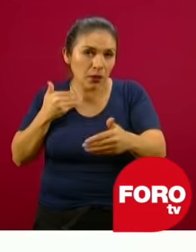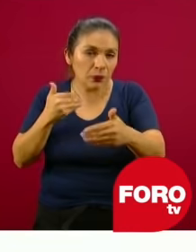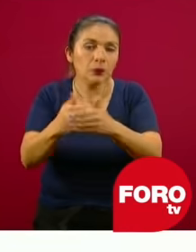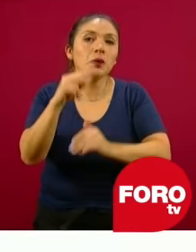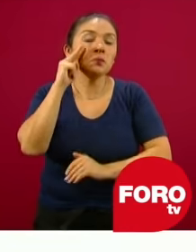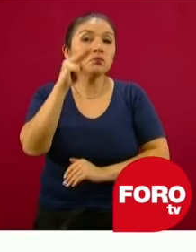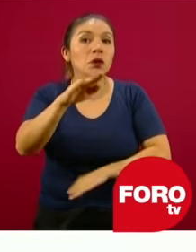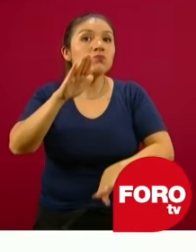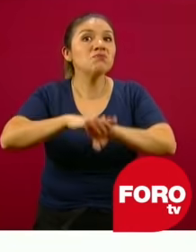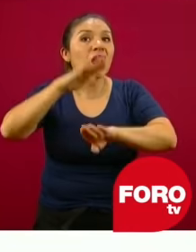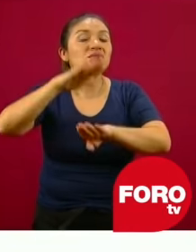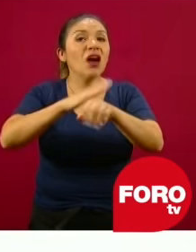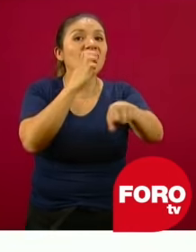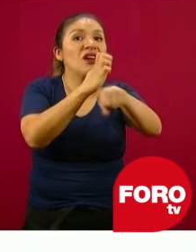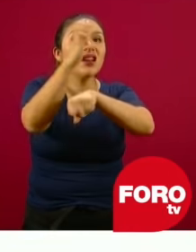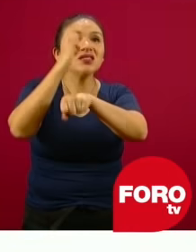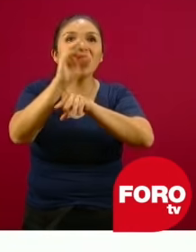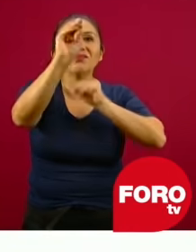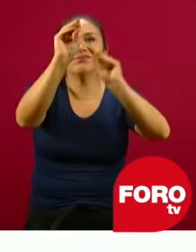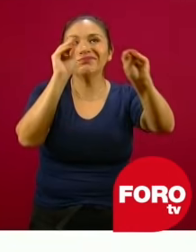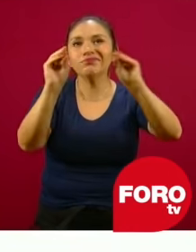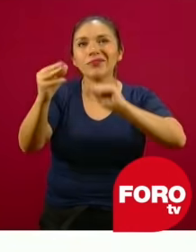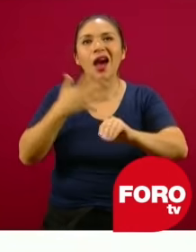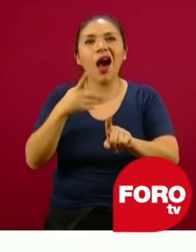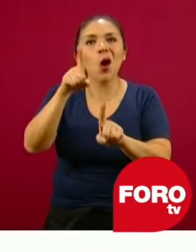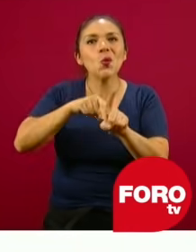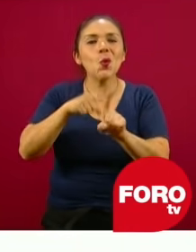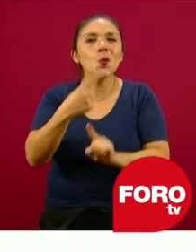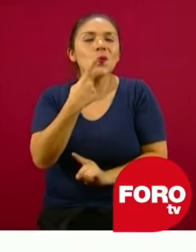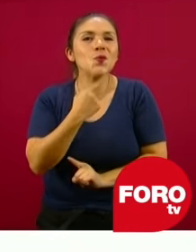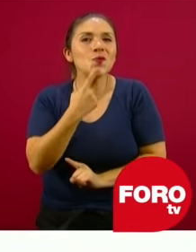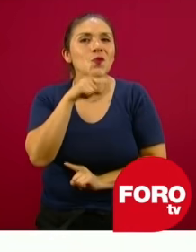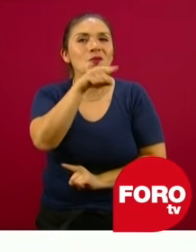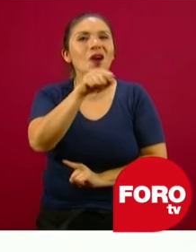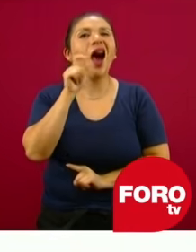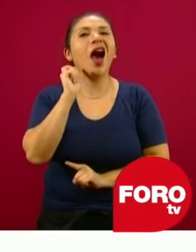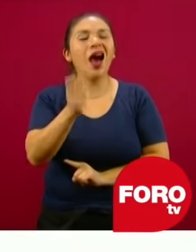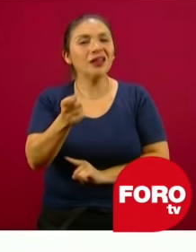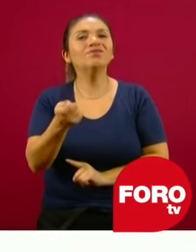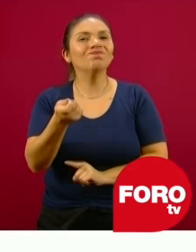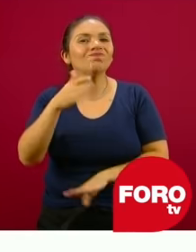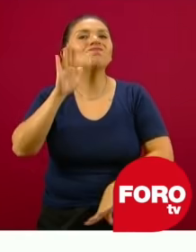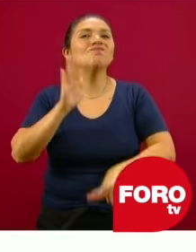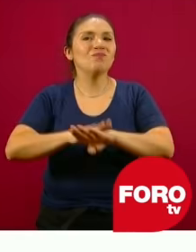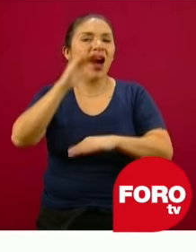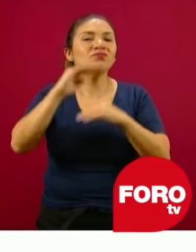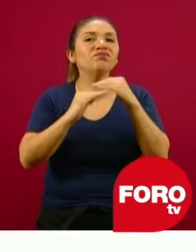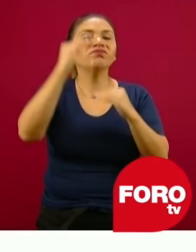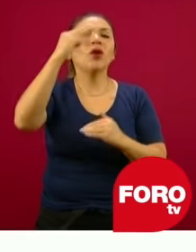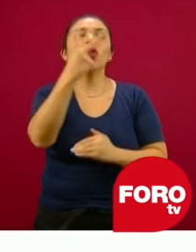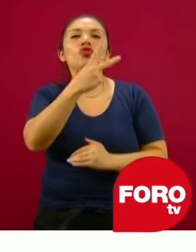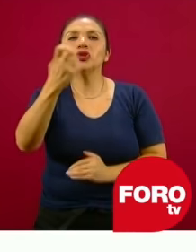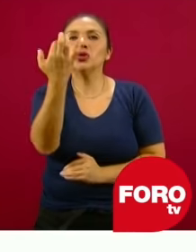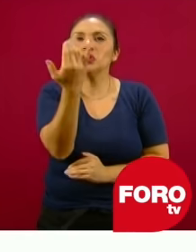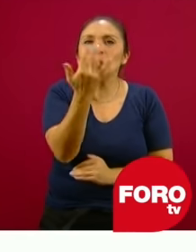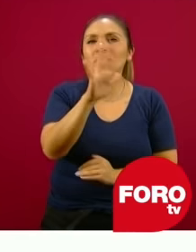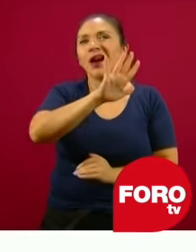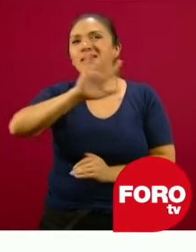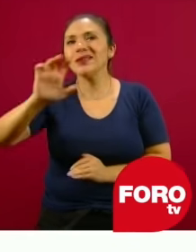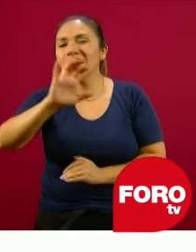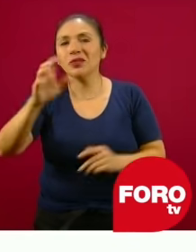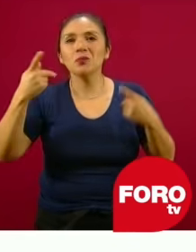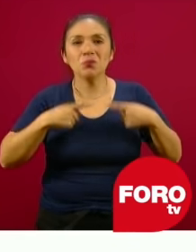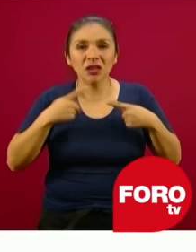como más entidades federativas presentan este color rojo que representa un incremento arriba de los 250, 500